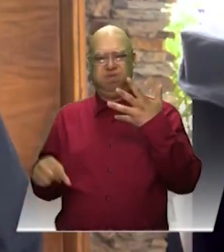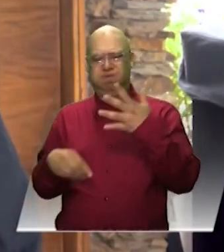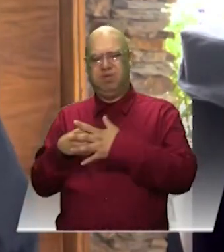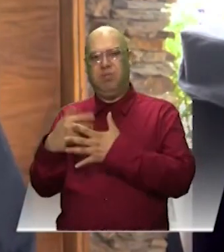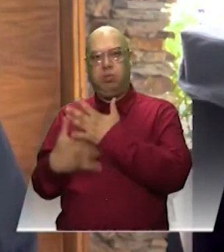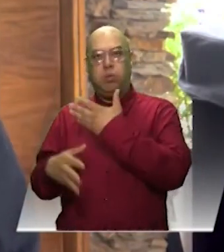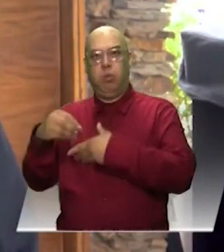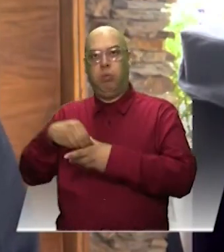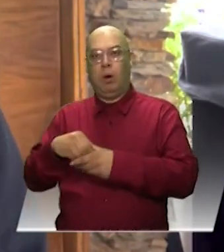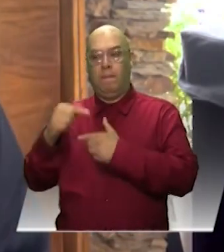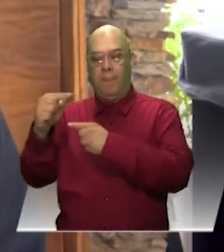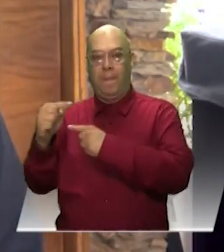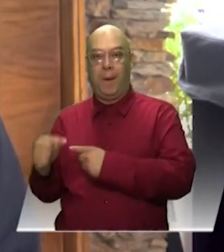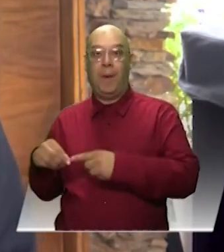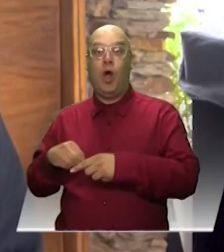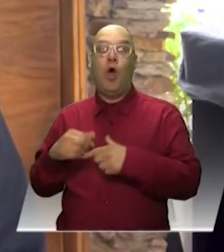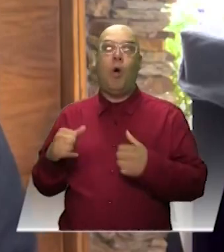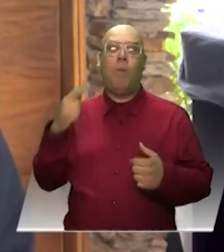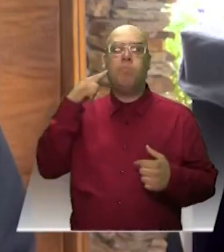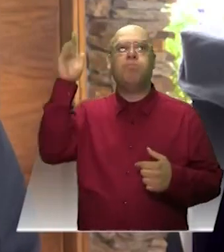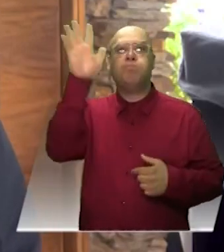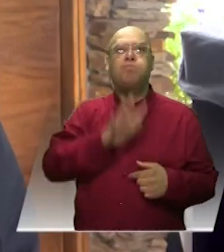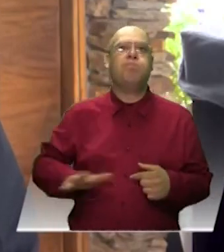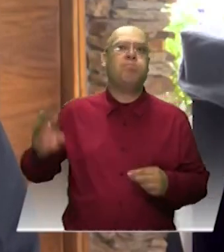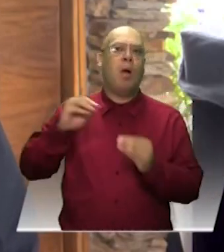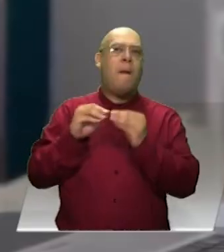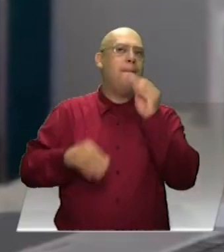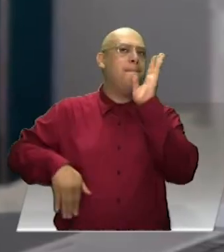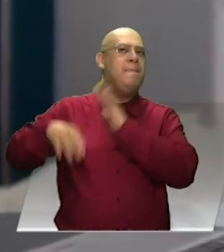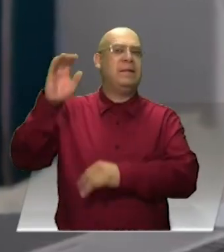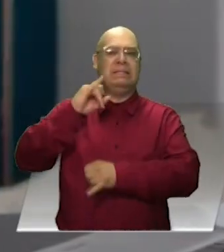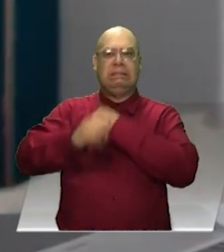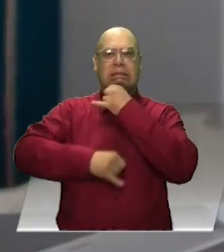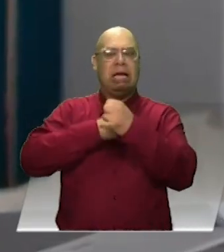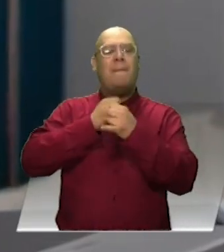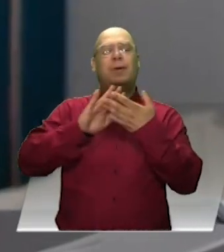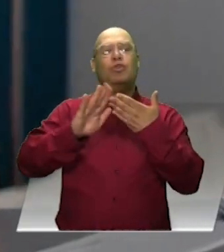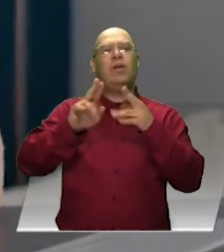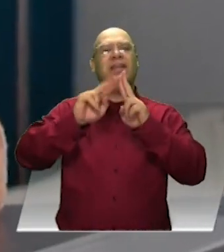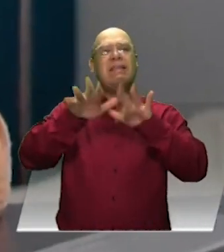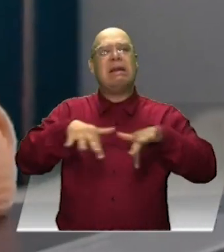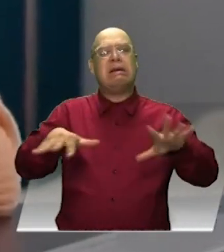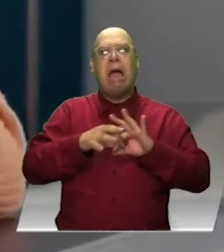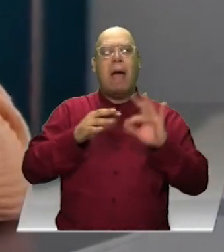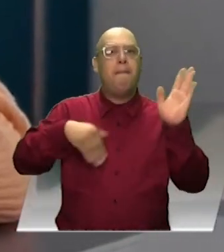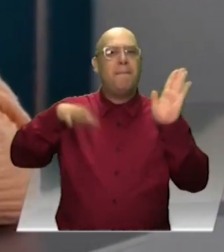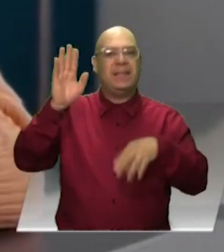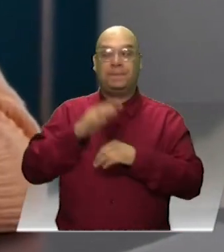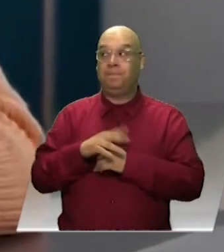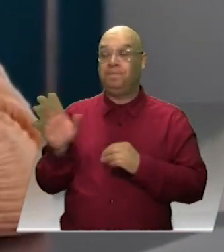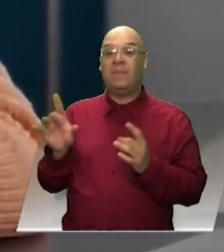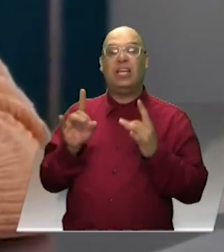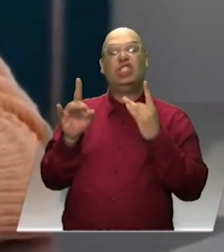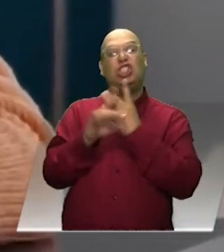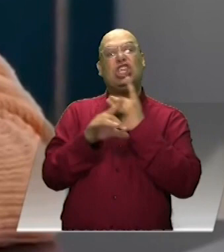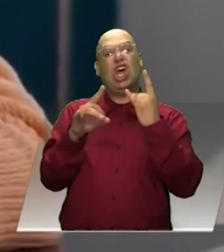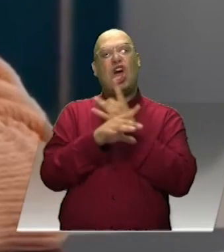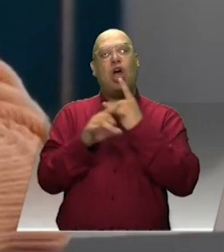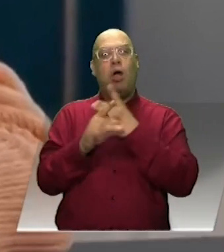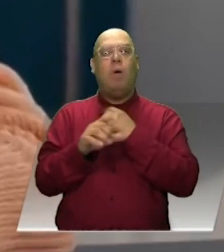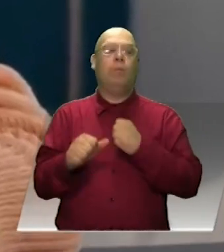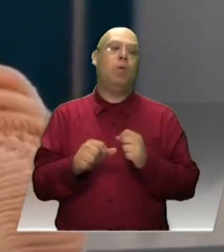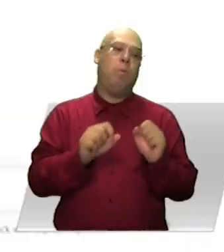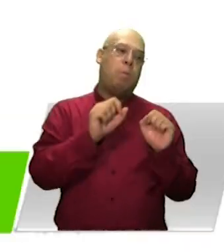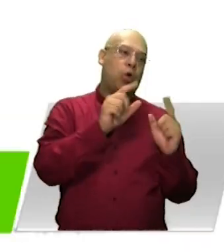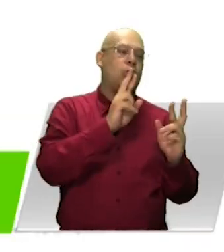es una de las herramientas más buscadas y más usadas en Internet. Lo más sorprendente de este chat es que es capaz de darte unas